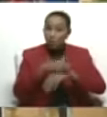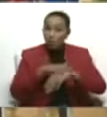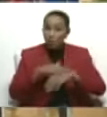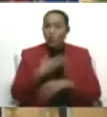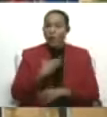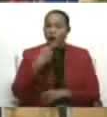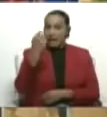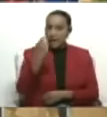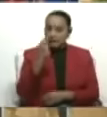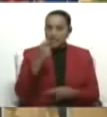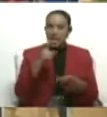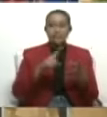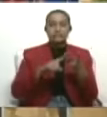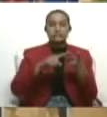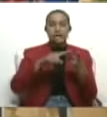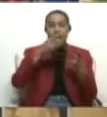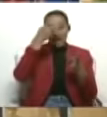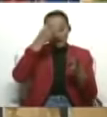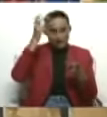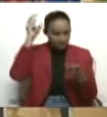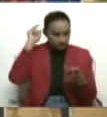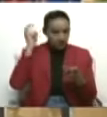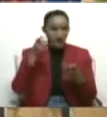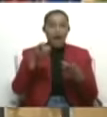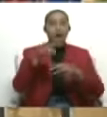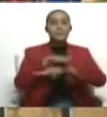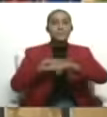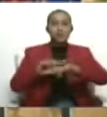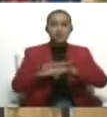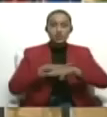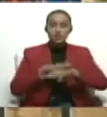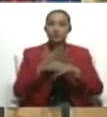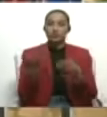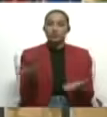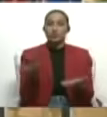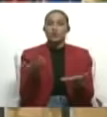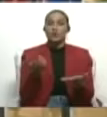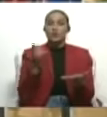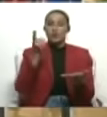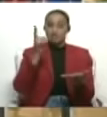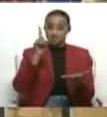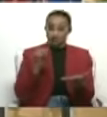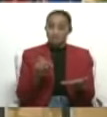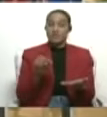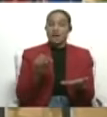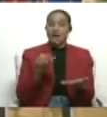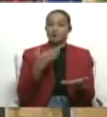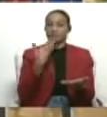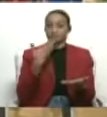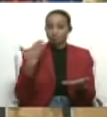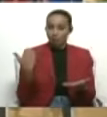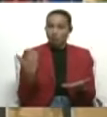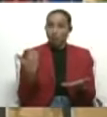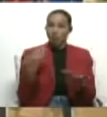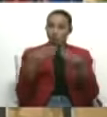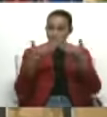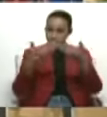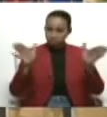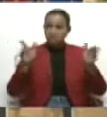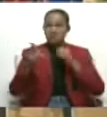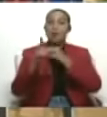de Caracas, acabamos de inaugurar un monumento al gran poeta ruso Alexander Pushkin en uno de los